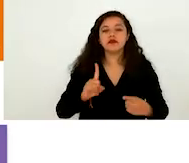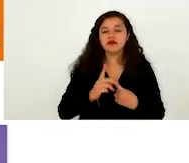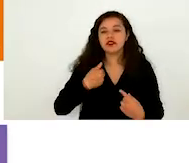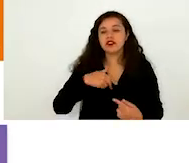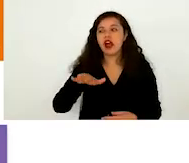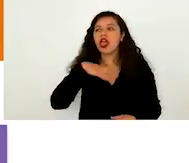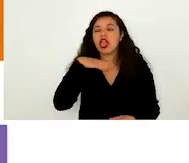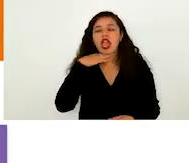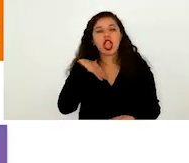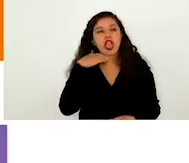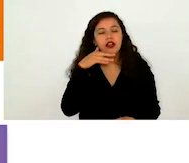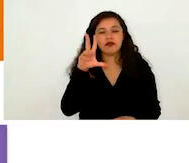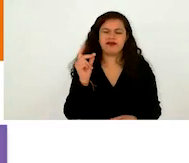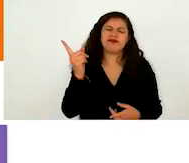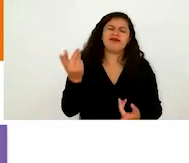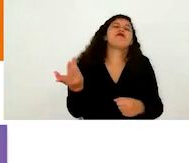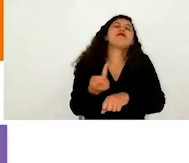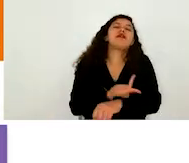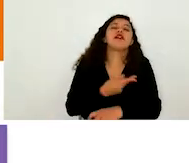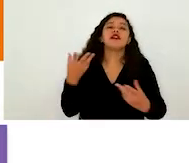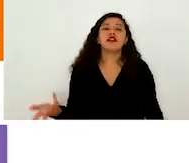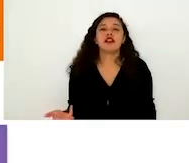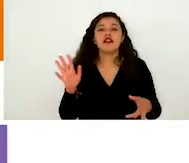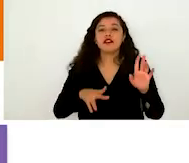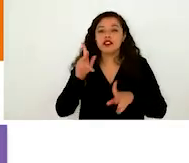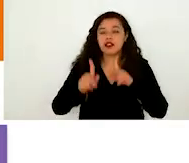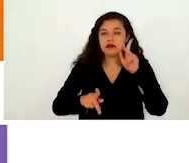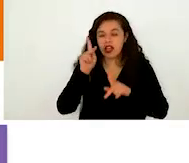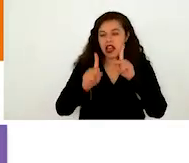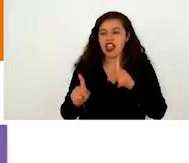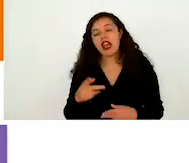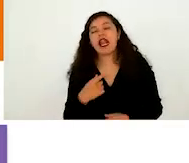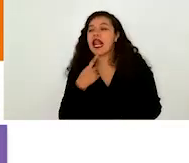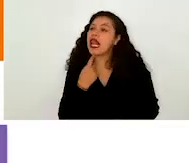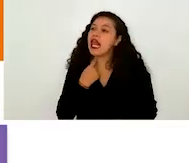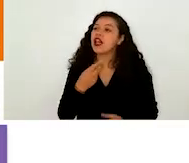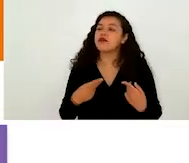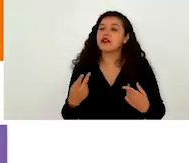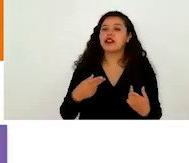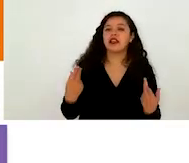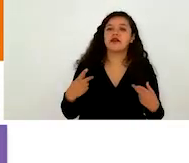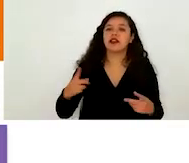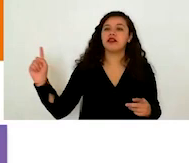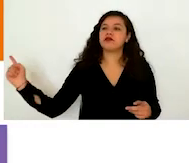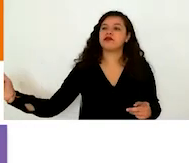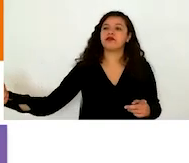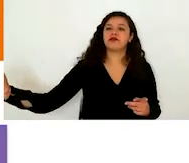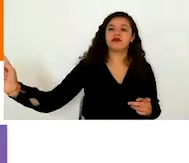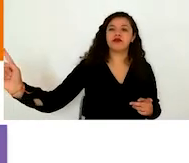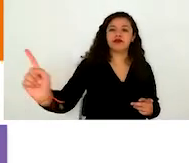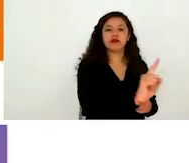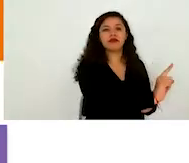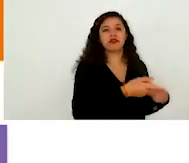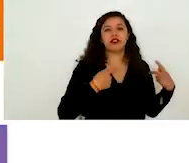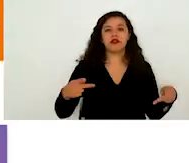les ha pasado que están platicando con su interlocutor si alguien pasa tras ese interlocutor y si esa